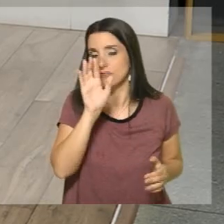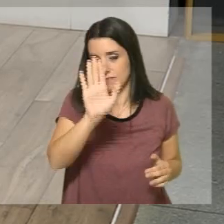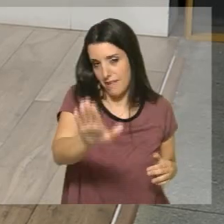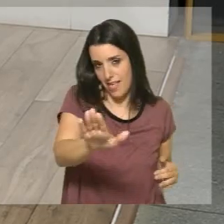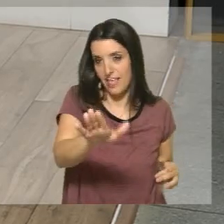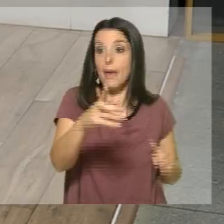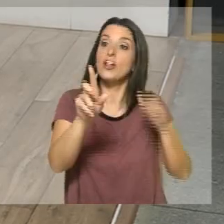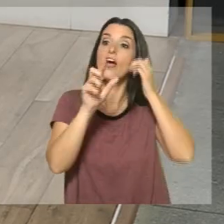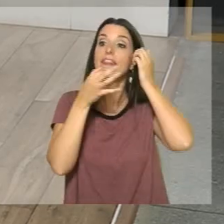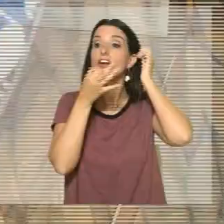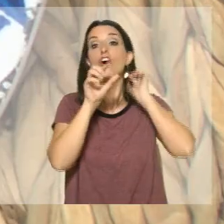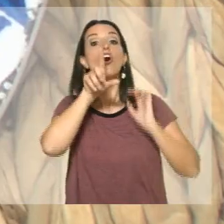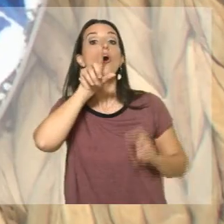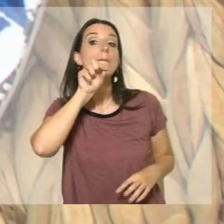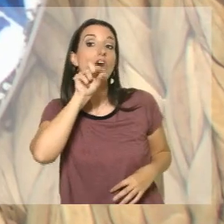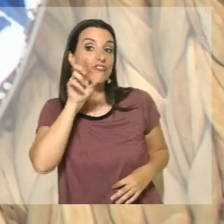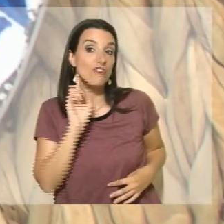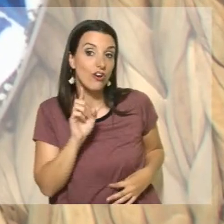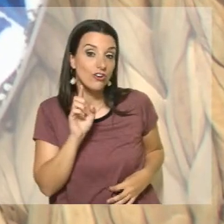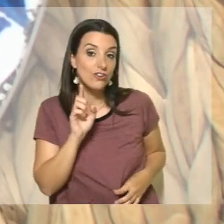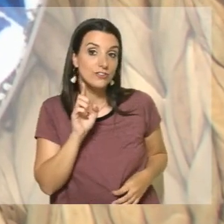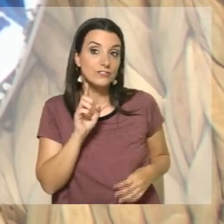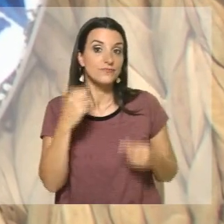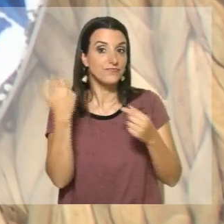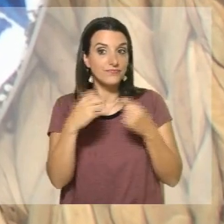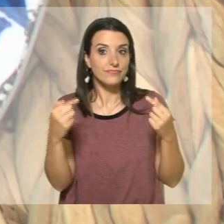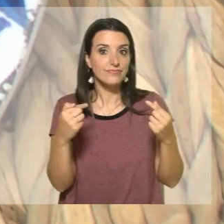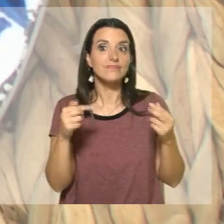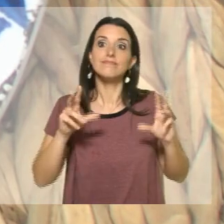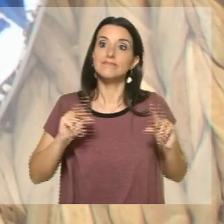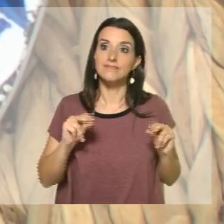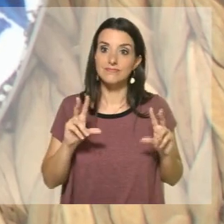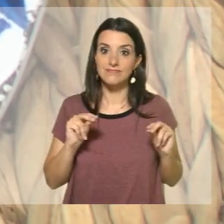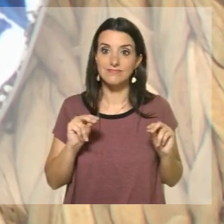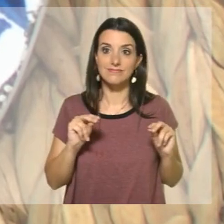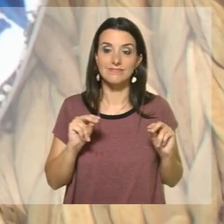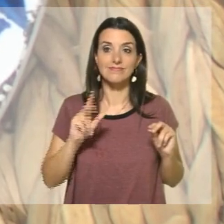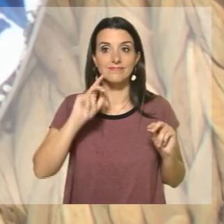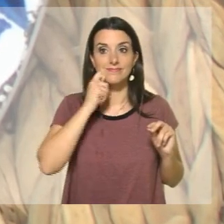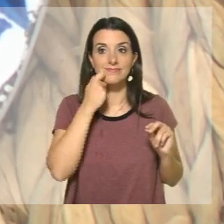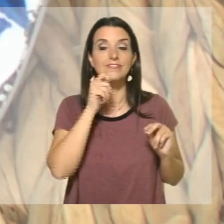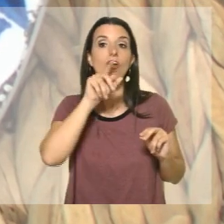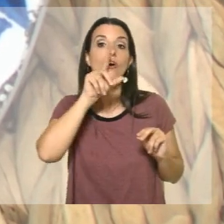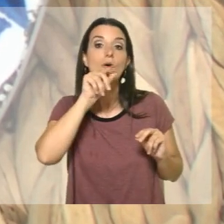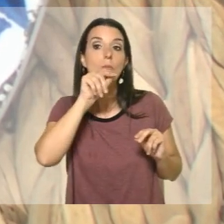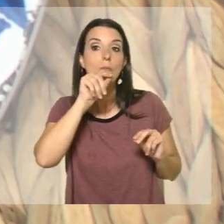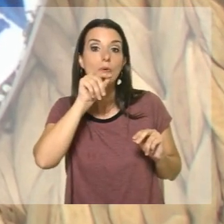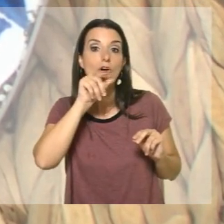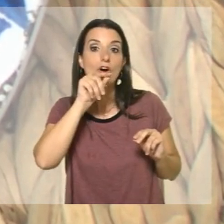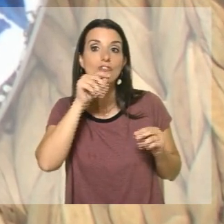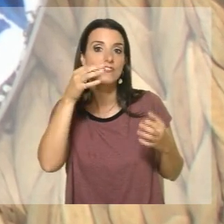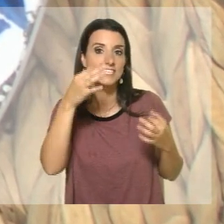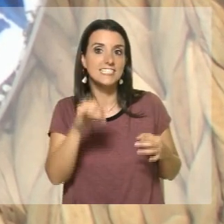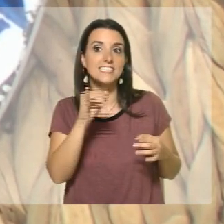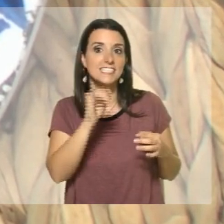pollo, digo. Pero mirá la salsita, cerveza negra, en ese colorido, en ese plato, qué lindo. El pollo súper tierno, te voy a mostrar. Sí,